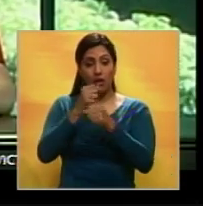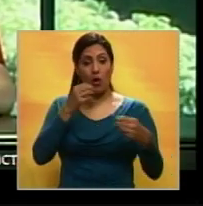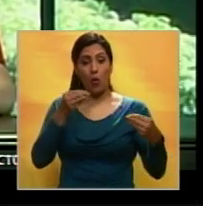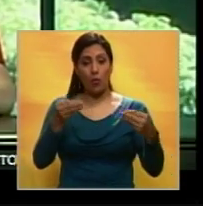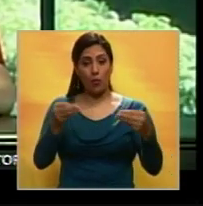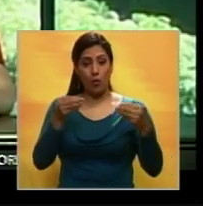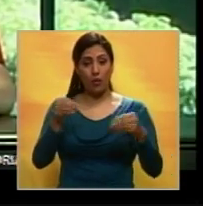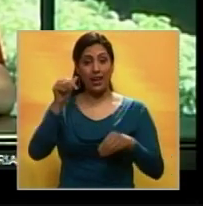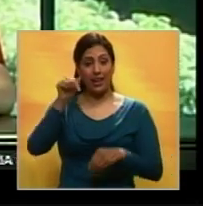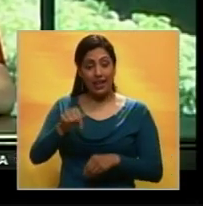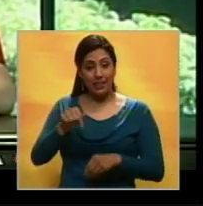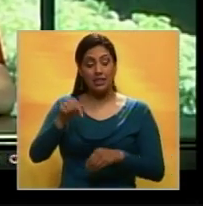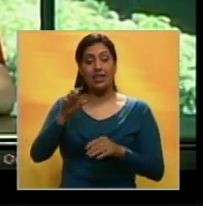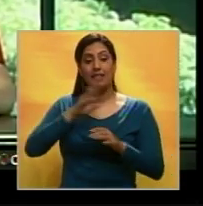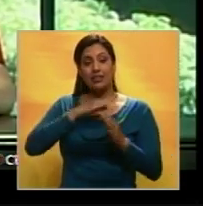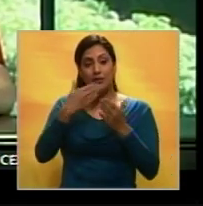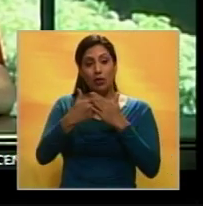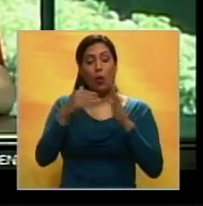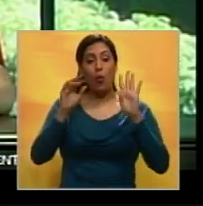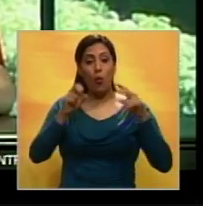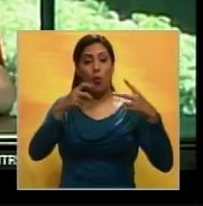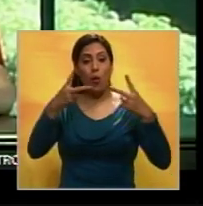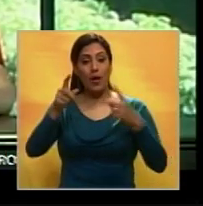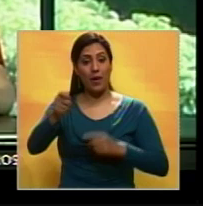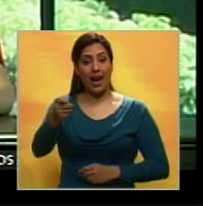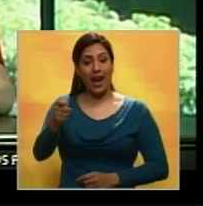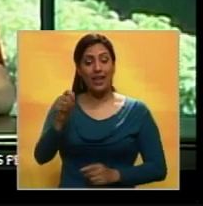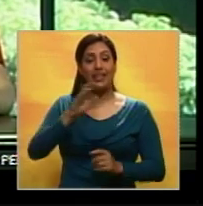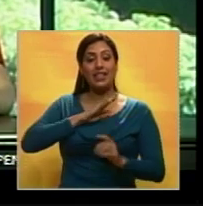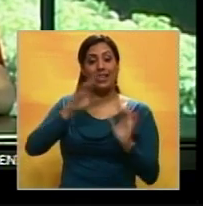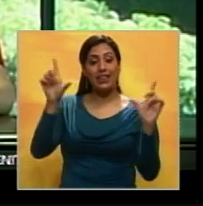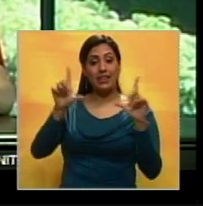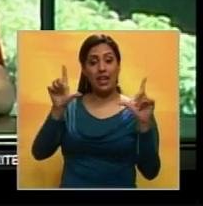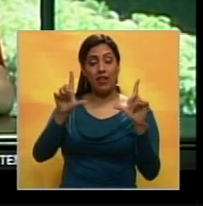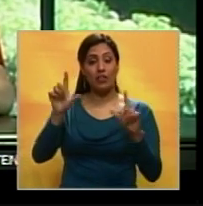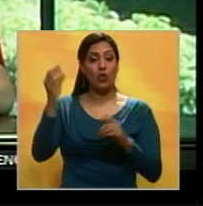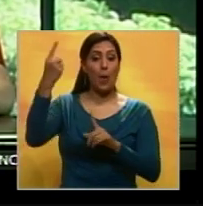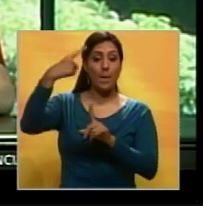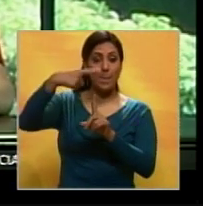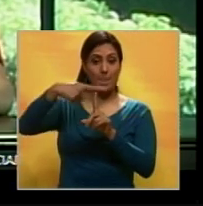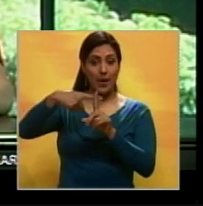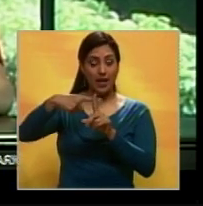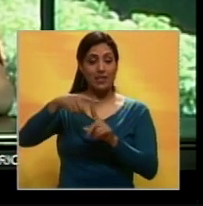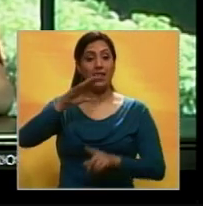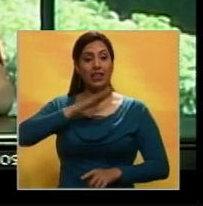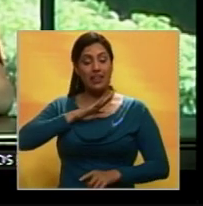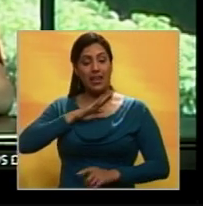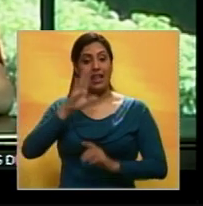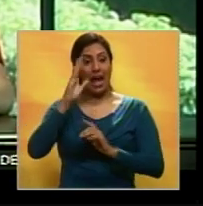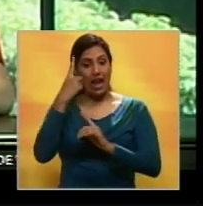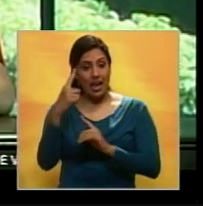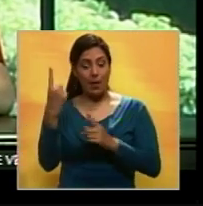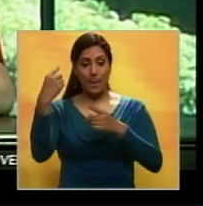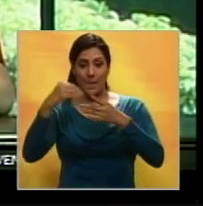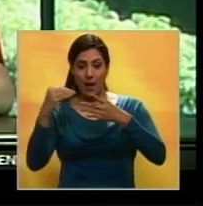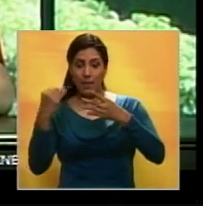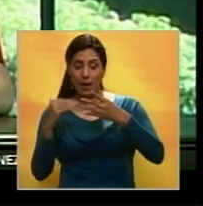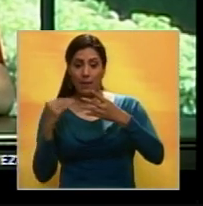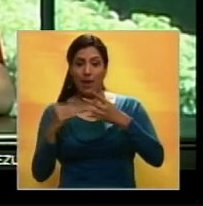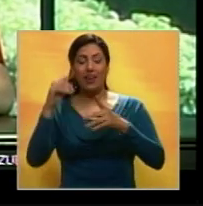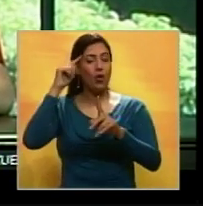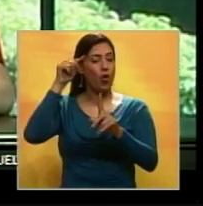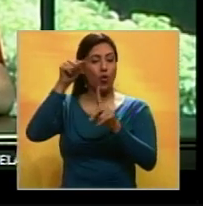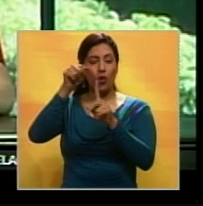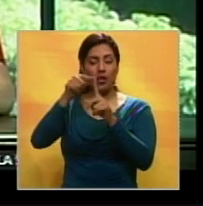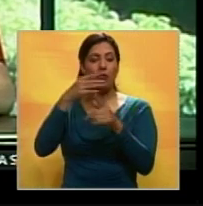Públicas. Esta consta de 2 nuevos canales de circulación adicionales a la vialidad existente, con el